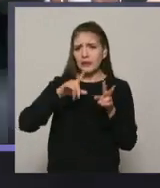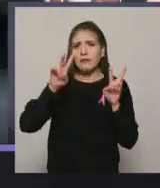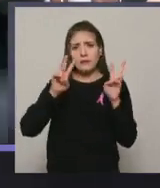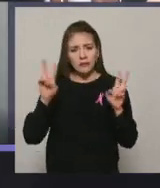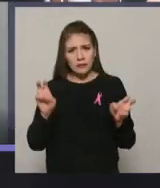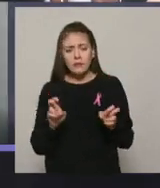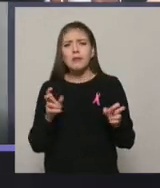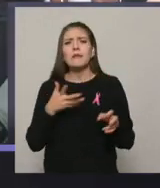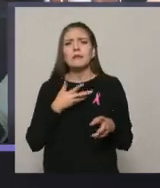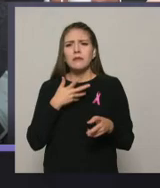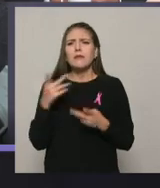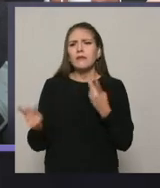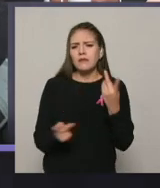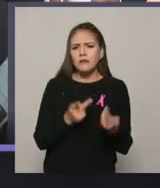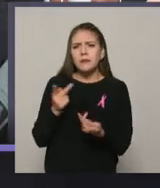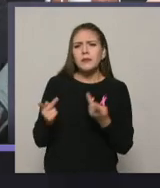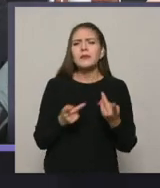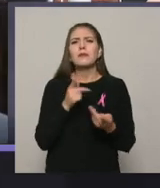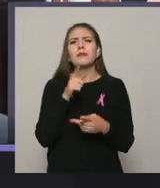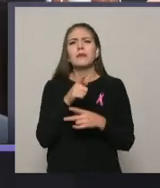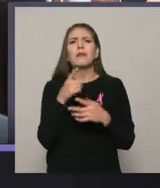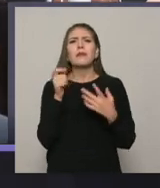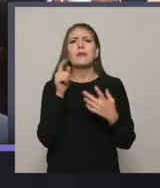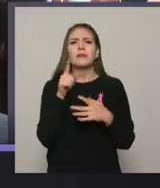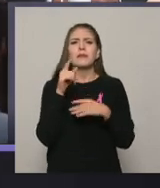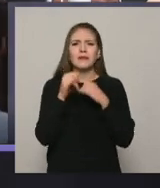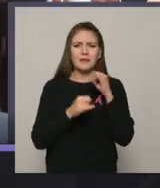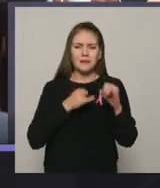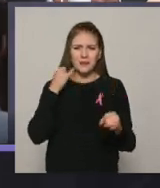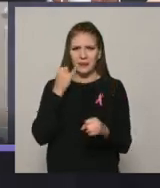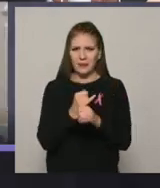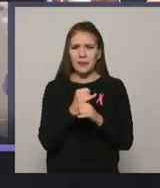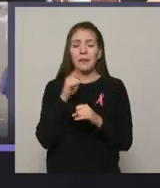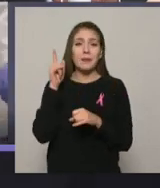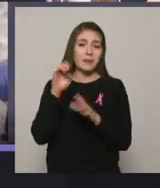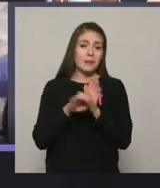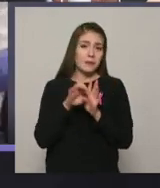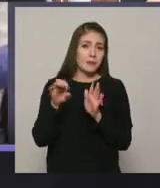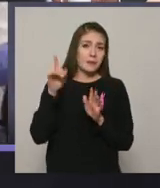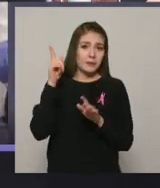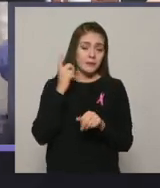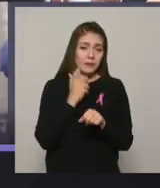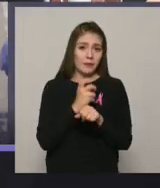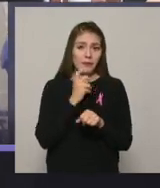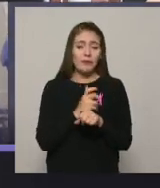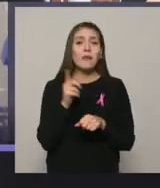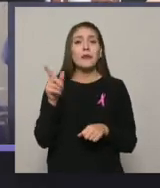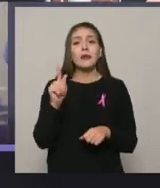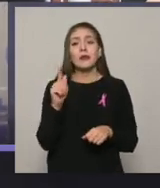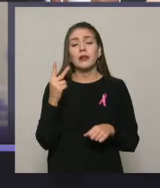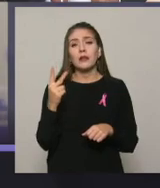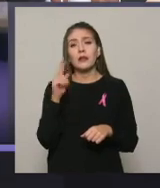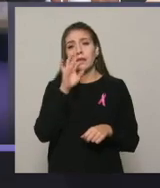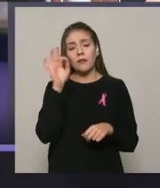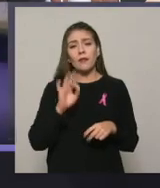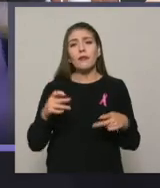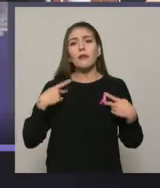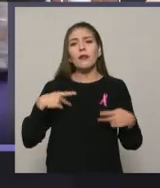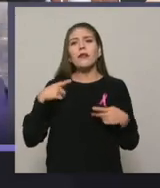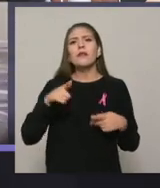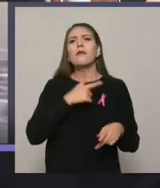que se han hecho a nivel internacional, por ejemplo en Estados Unidos, el 72% de las personas le gustan los temas relacionados con